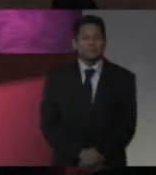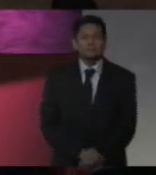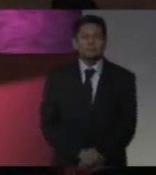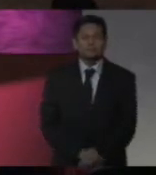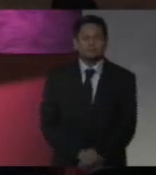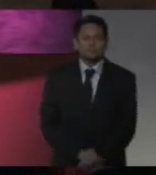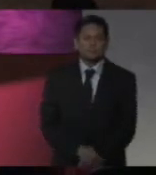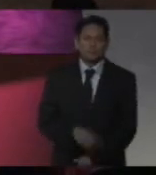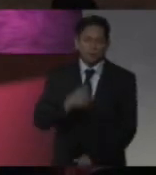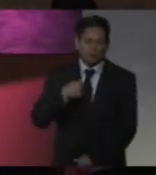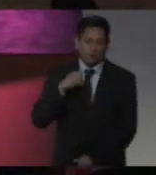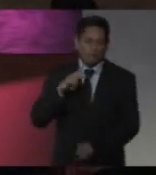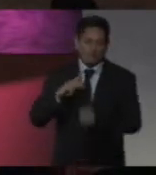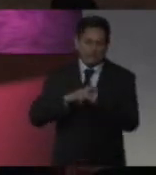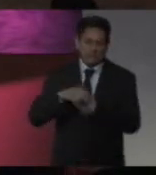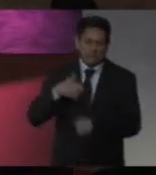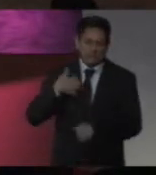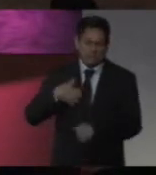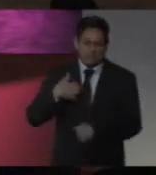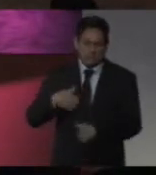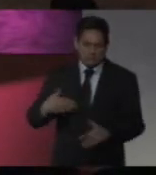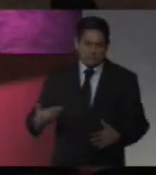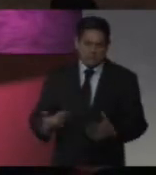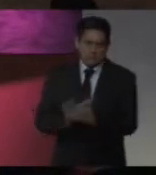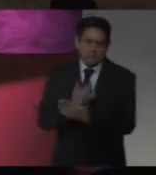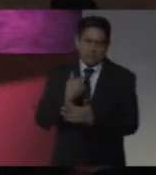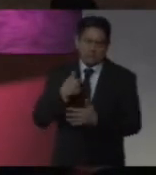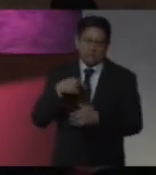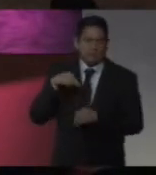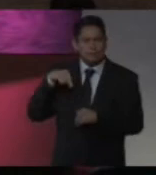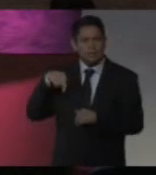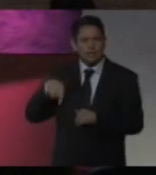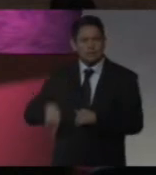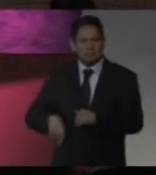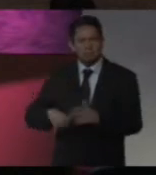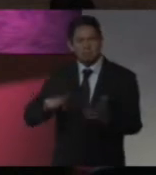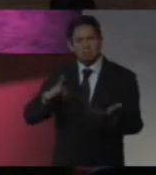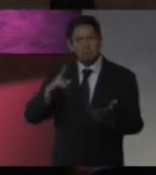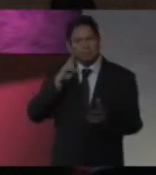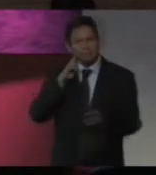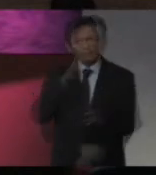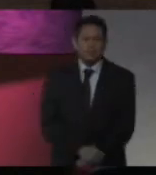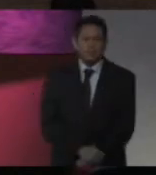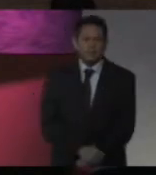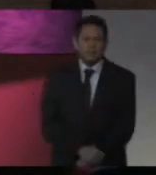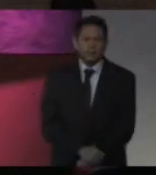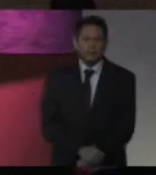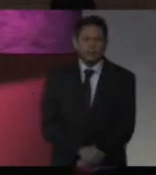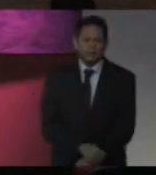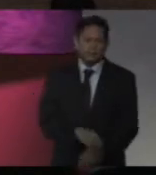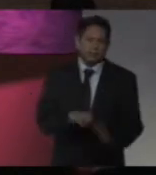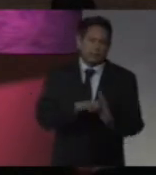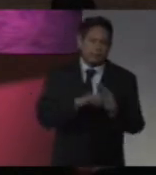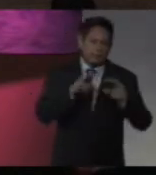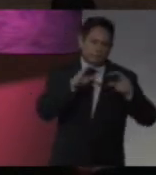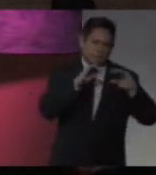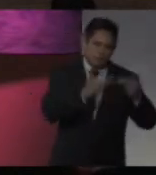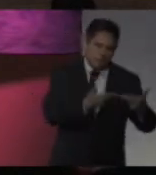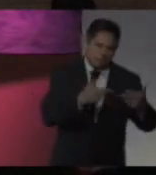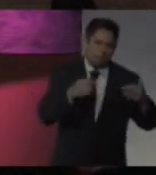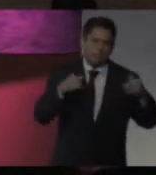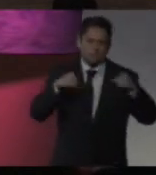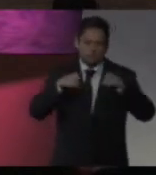Yo soy argentina y mirando desde el sur, lo que se ve es Chiapas, la